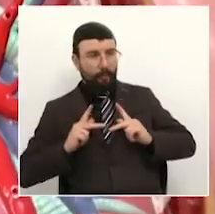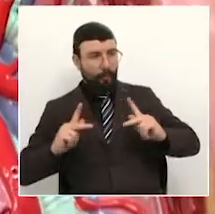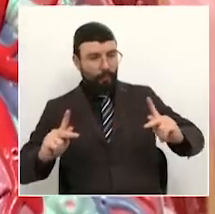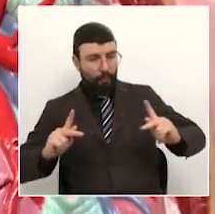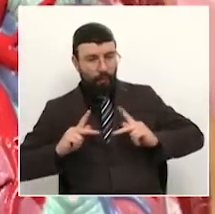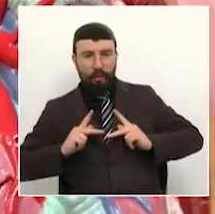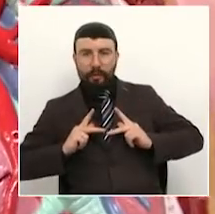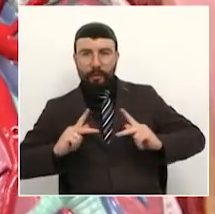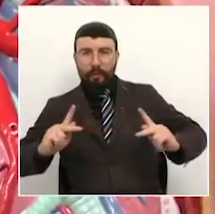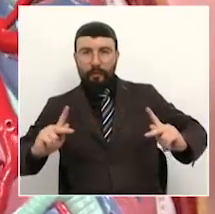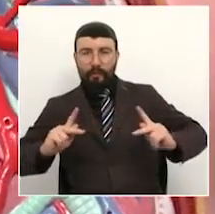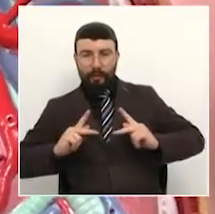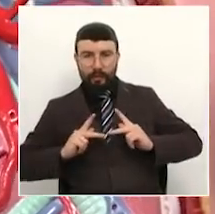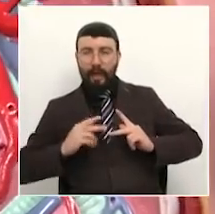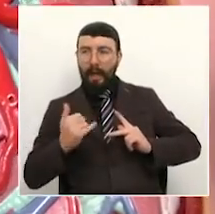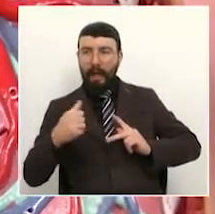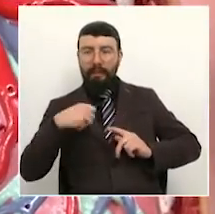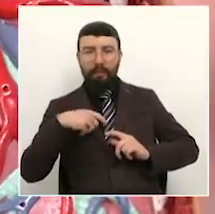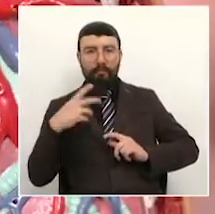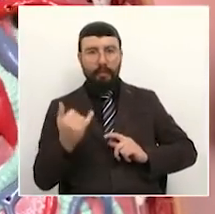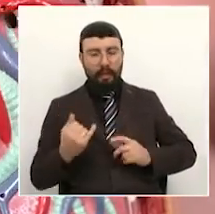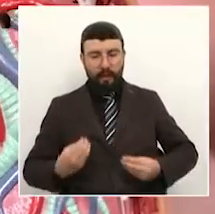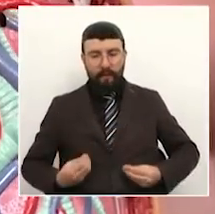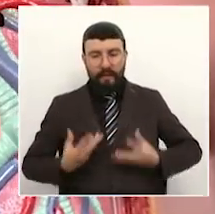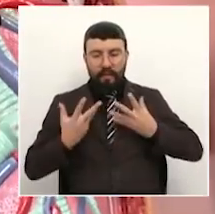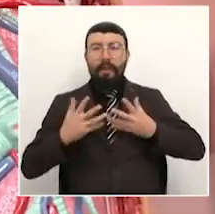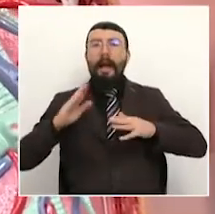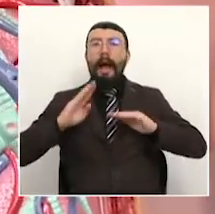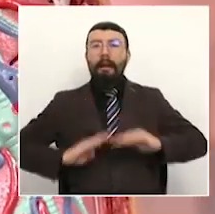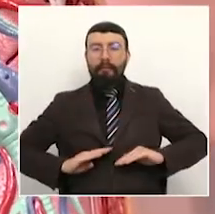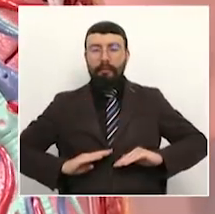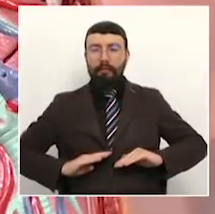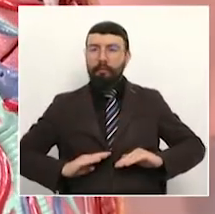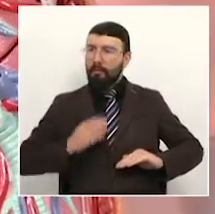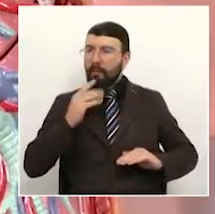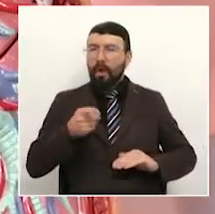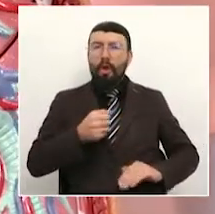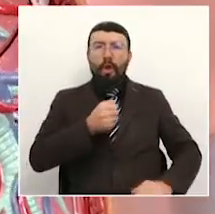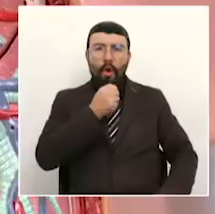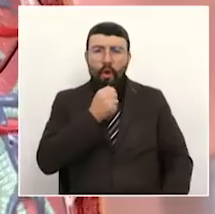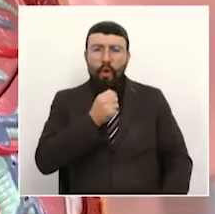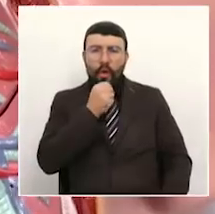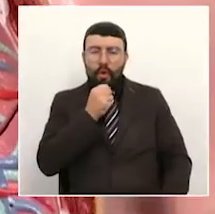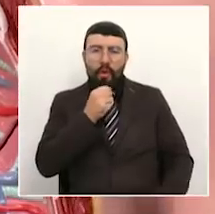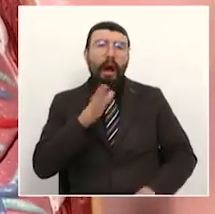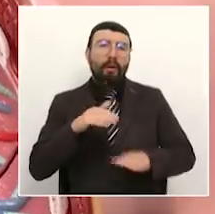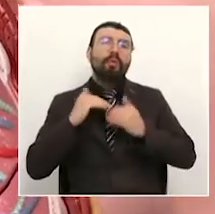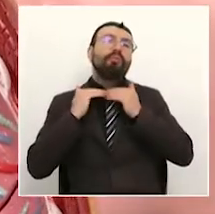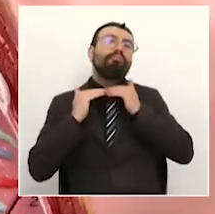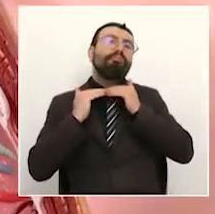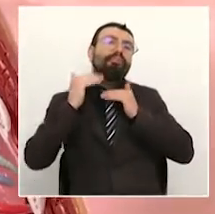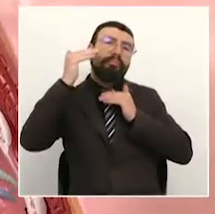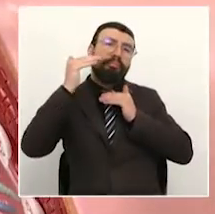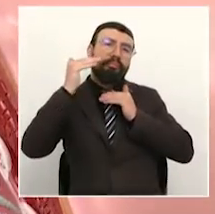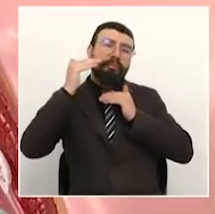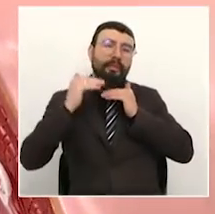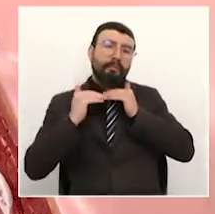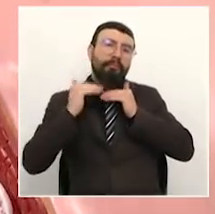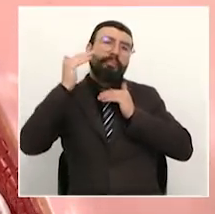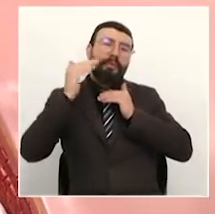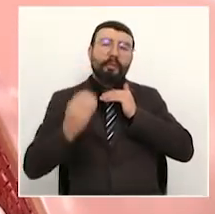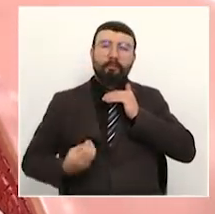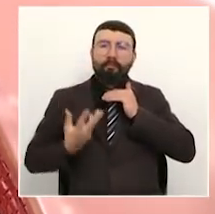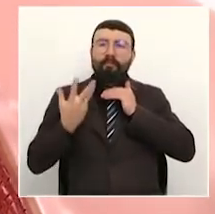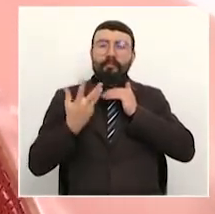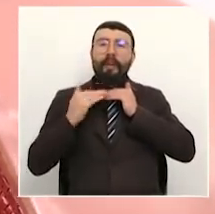que finalmente vamos a tener como infecciones bajas entonces hay partes de la tos que son digamos de aquí para arriba lo que llamaríamos infecciones respiratorias